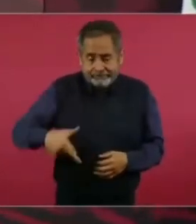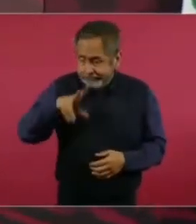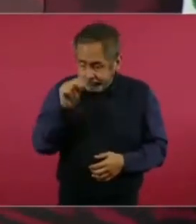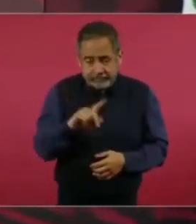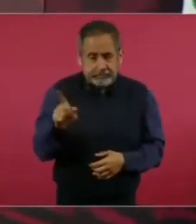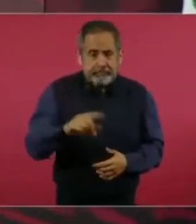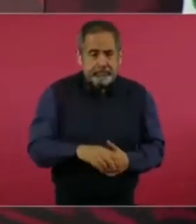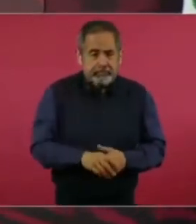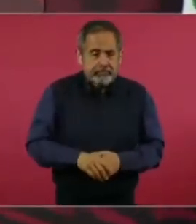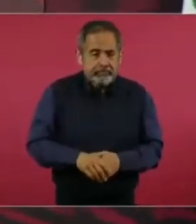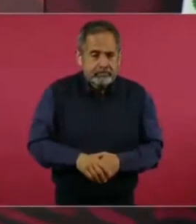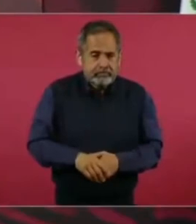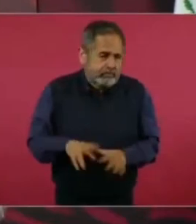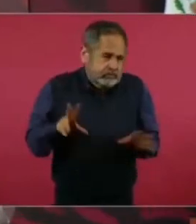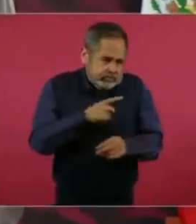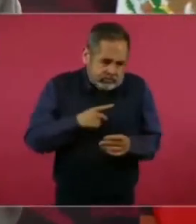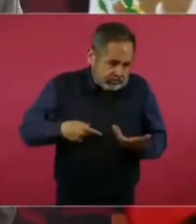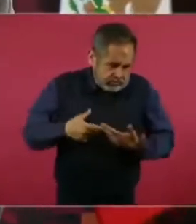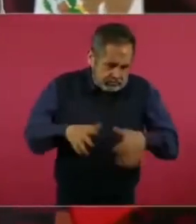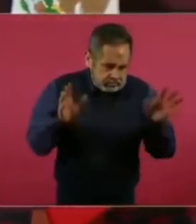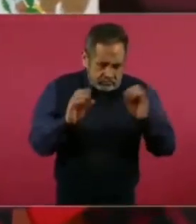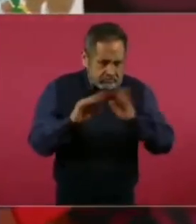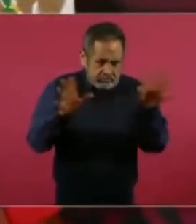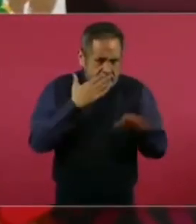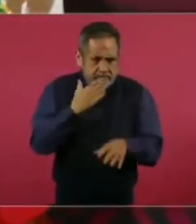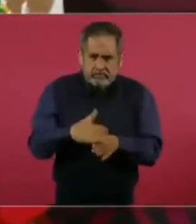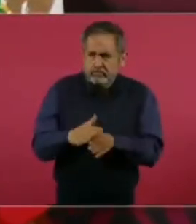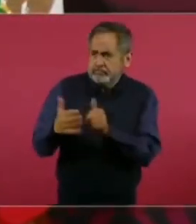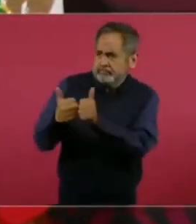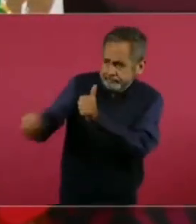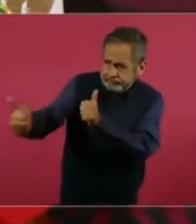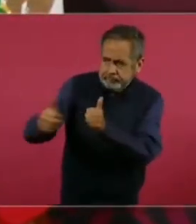Y no debería ser así, desde luego.